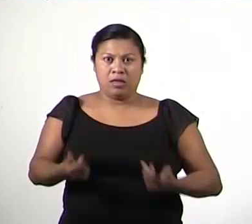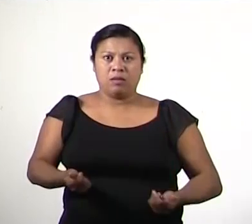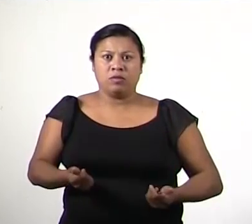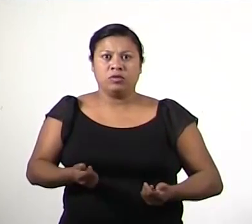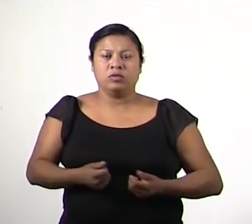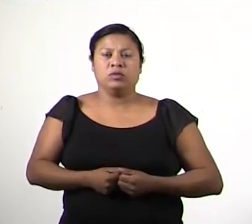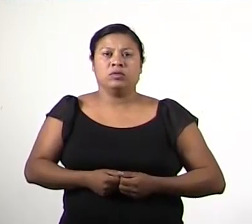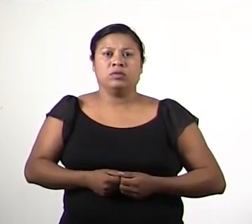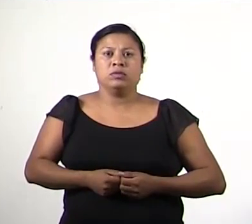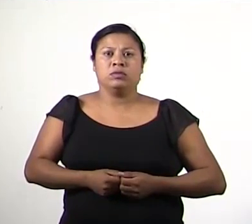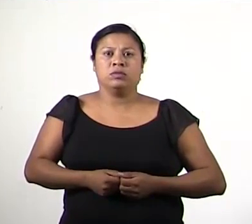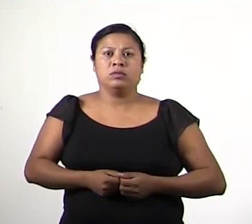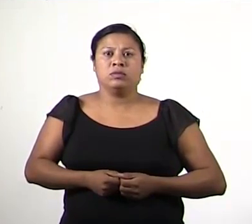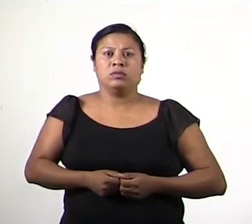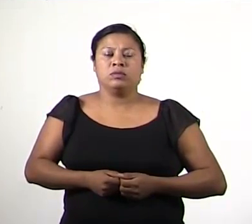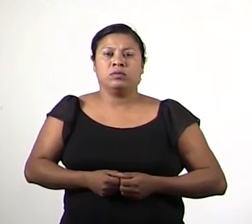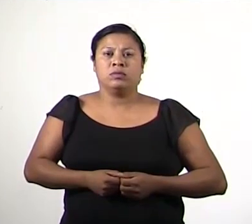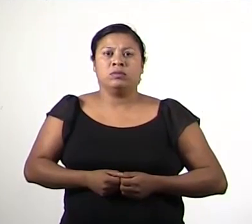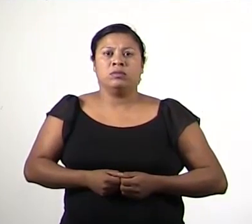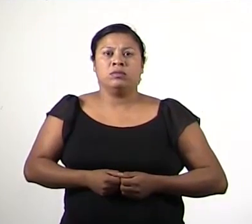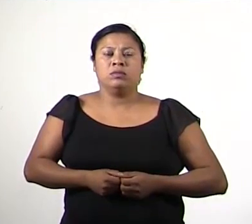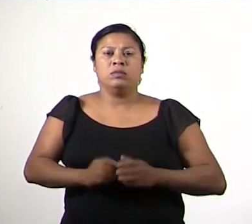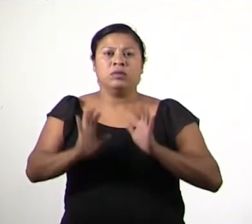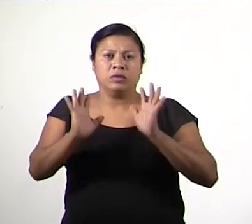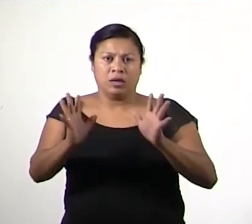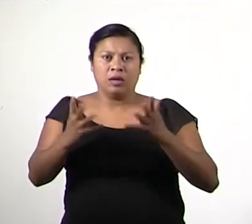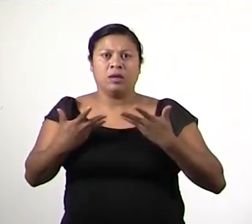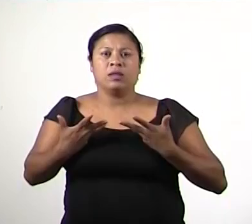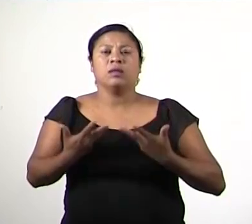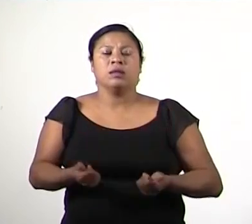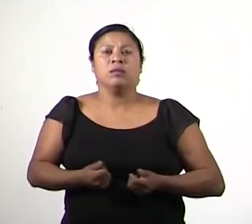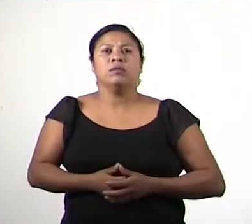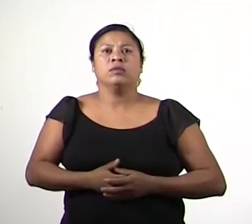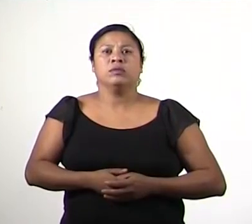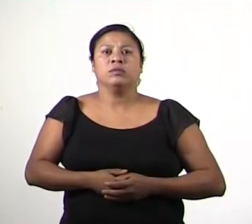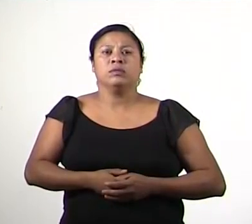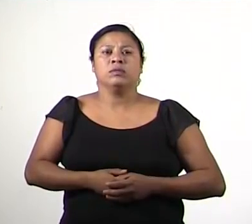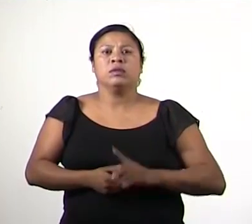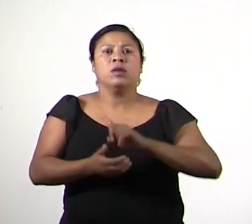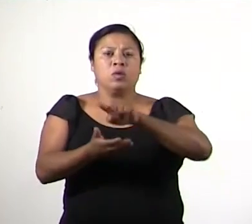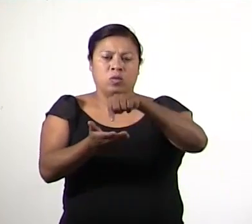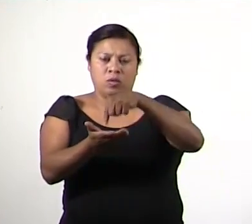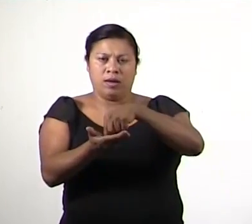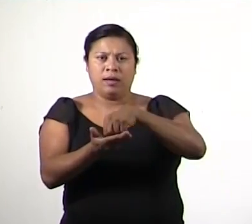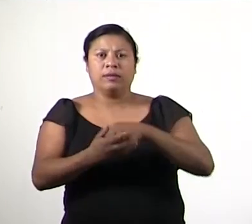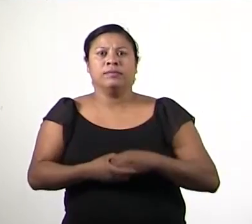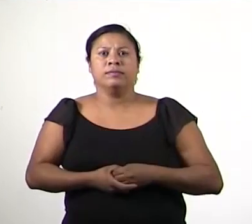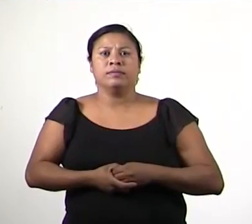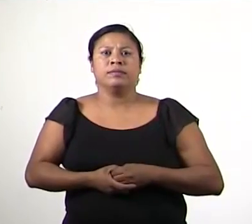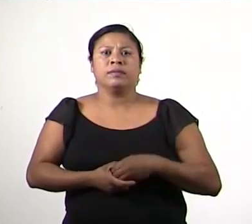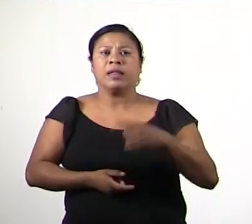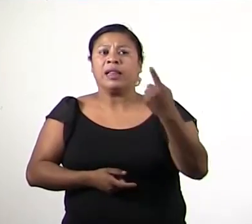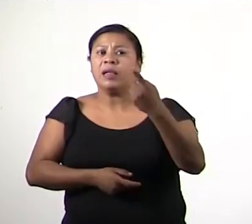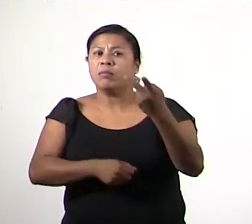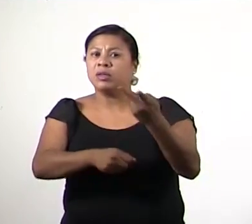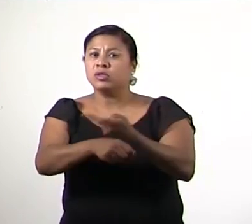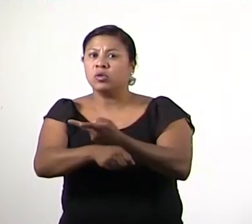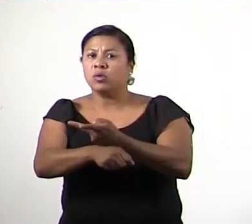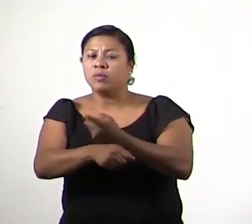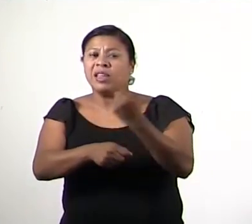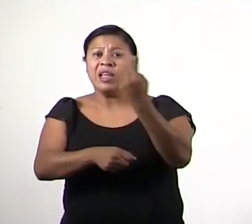el hecho, ya entendimos el lugar, ¿sale?